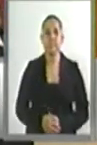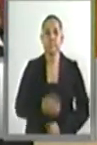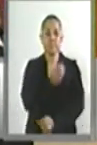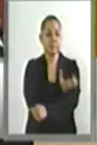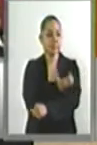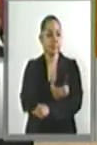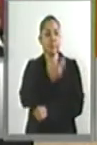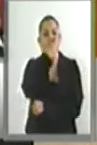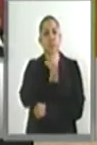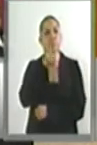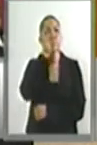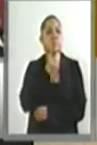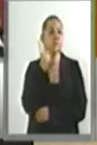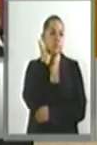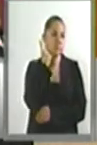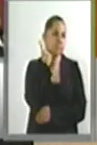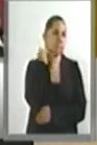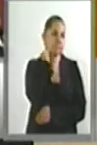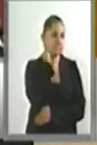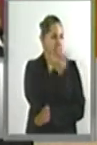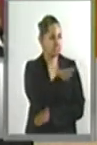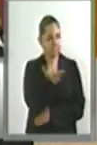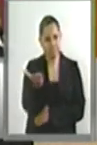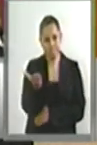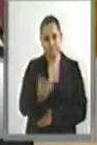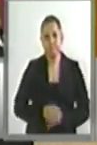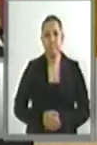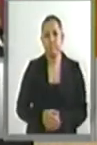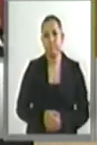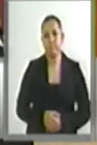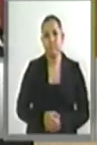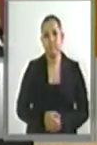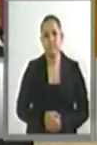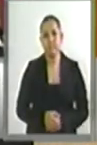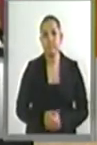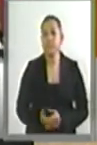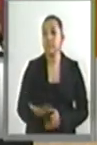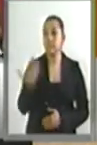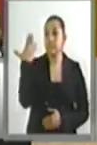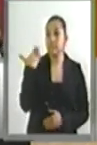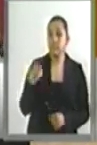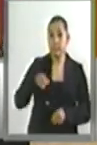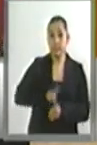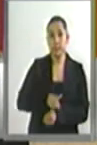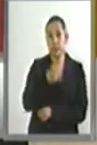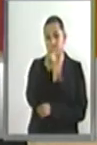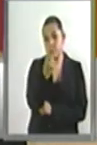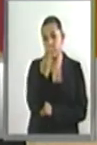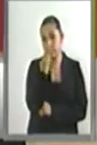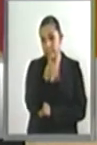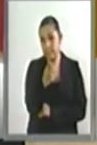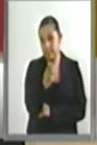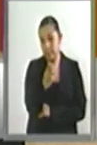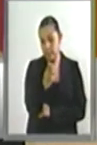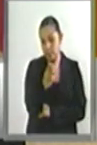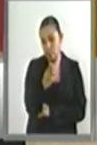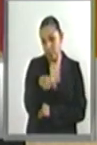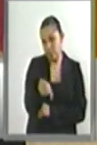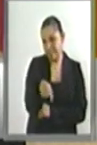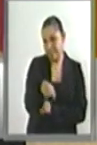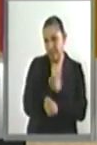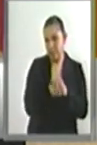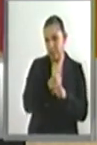Compañeras y compañeros diputados, senadores. El pasado 2 de mayo del presente año,